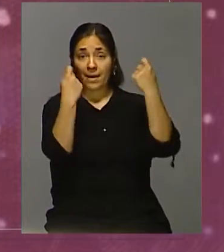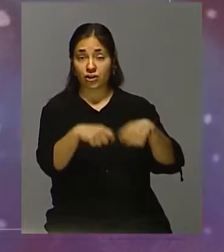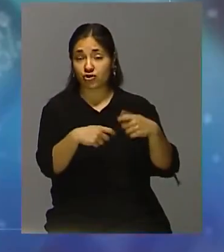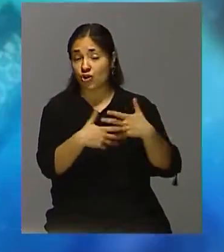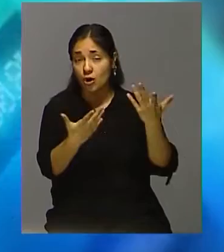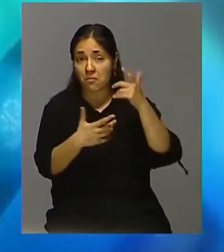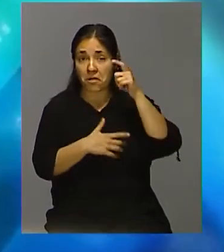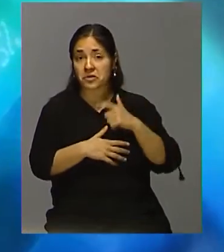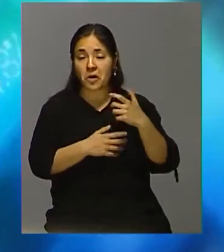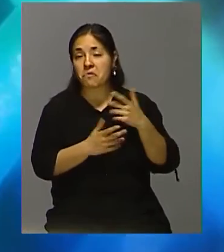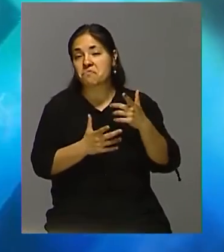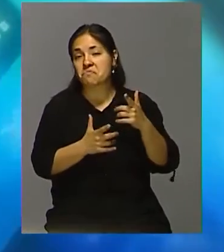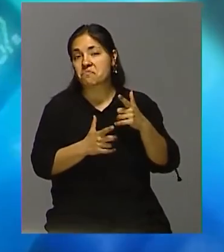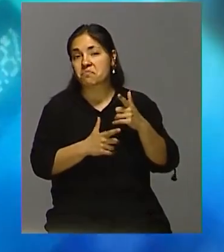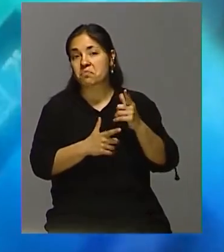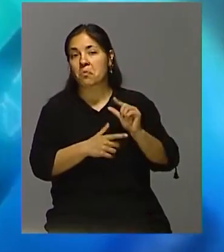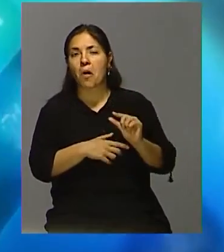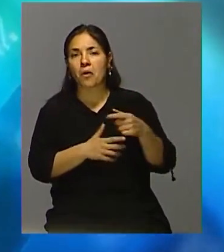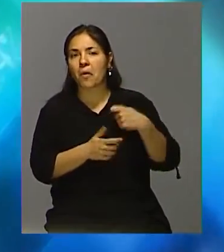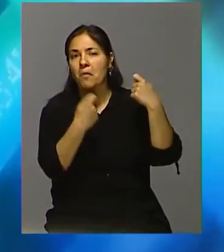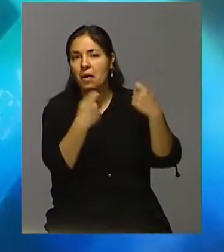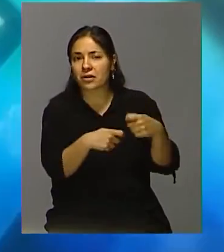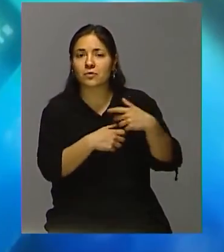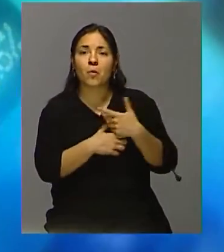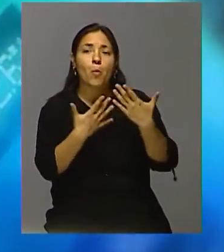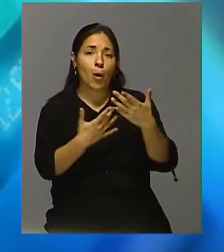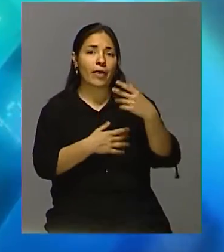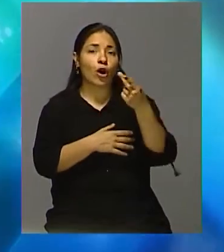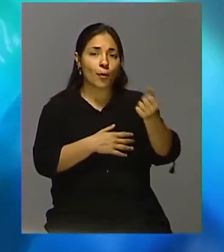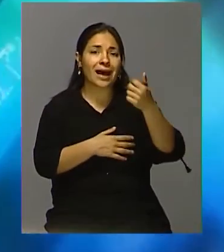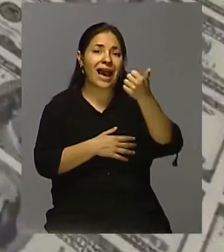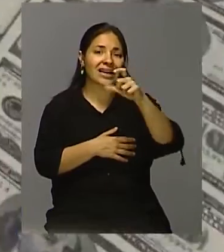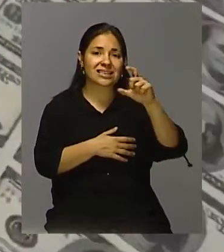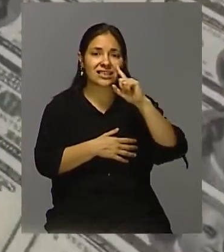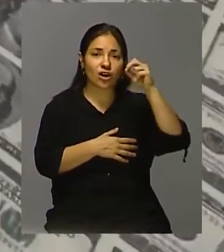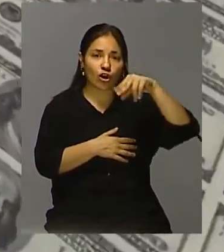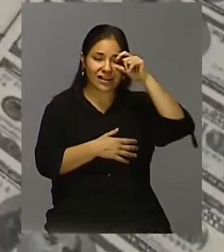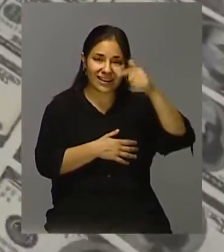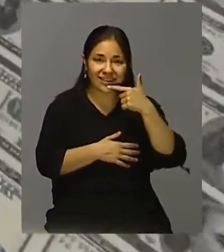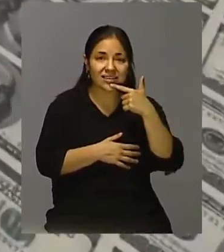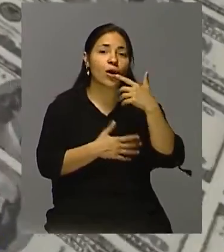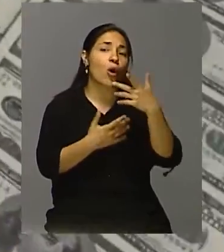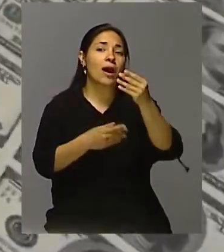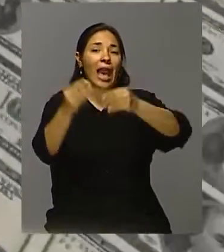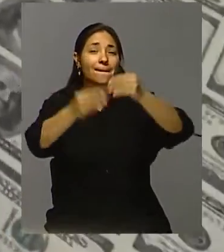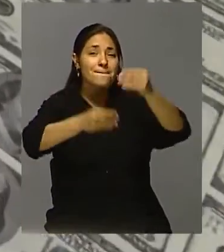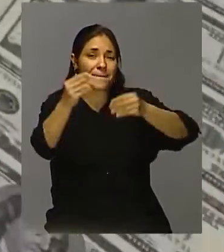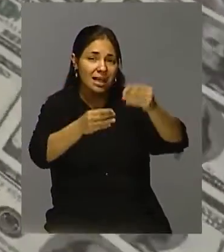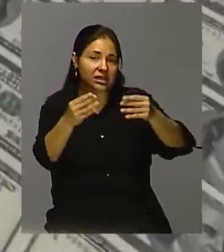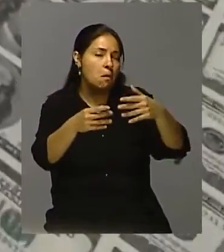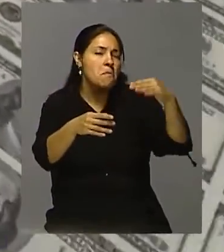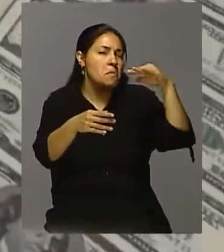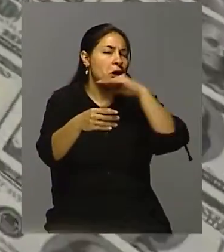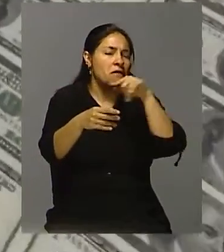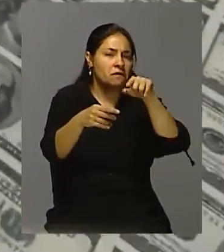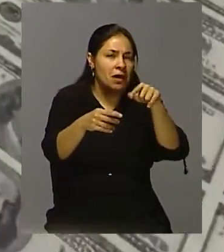inversor minorista, sea que quiera adquirir acciones, comprar pequeñas partecitas de excelentes empresas, muy rentables de